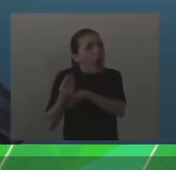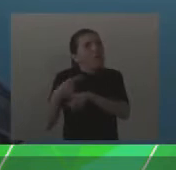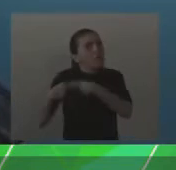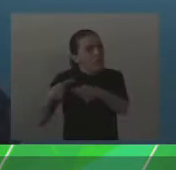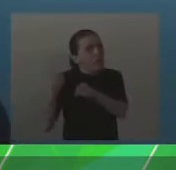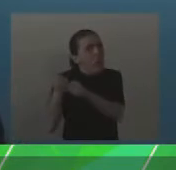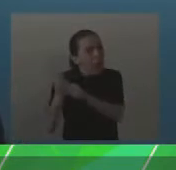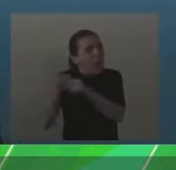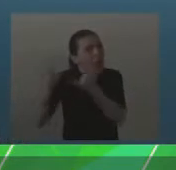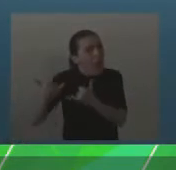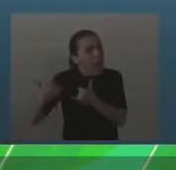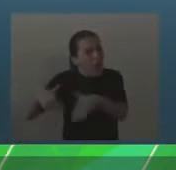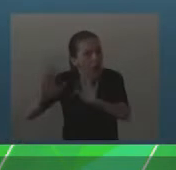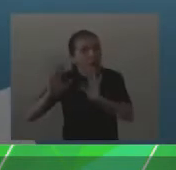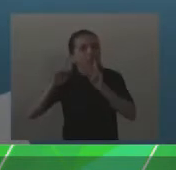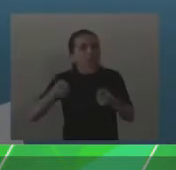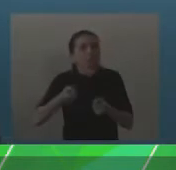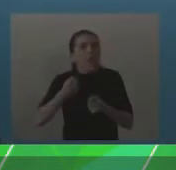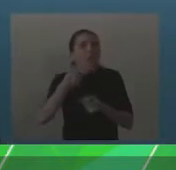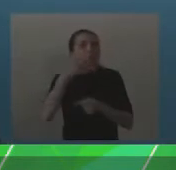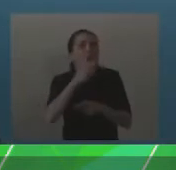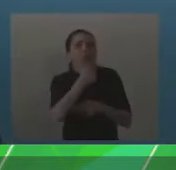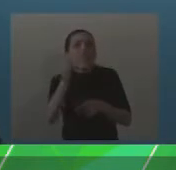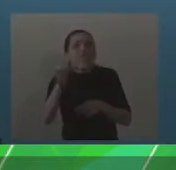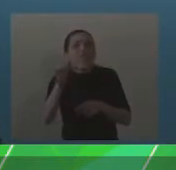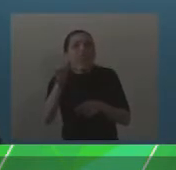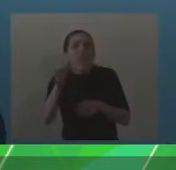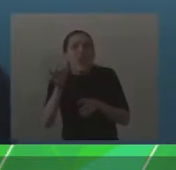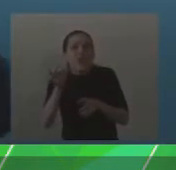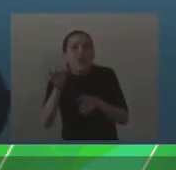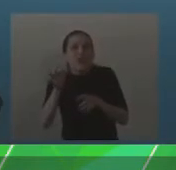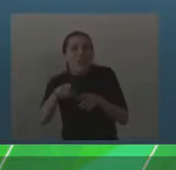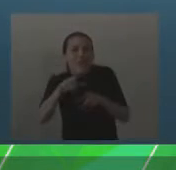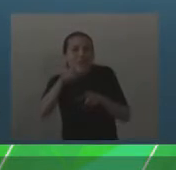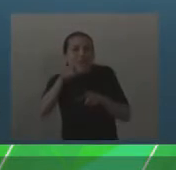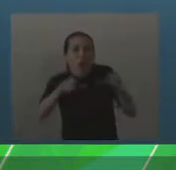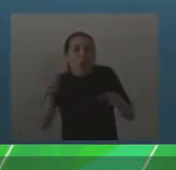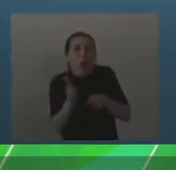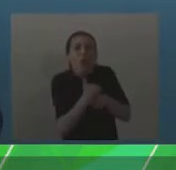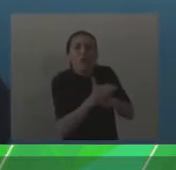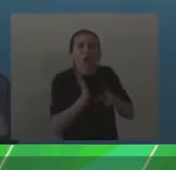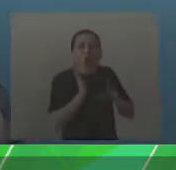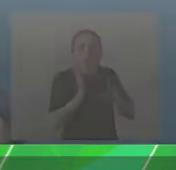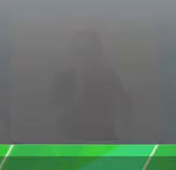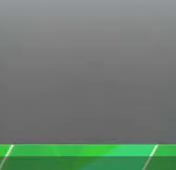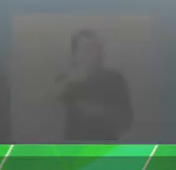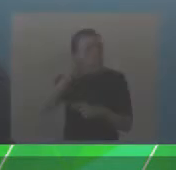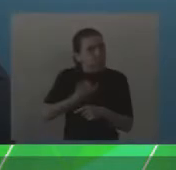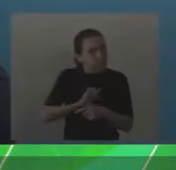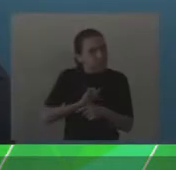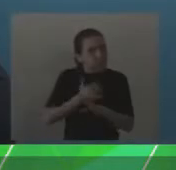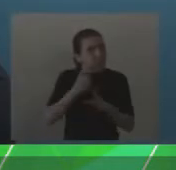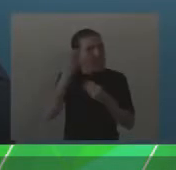estaba estipulado ya de esa manera, y vemos las otras empresas, si están involucradas o no, que no tienen ningún